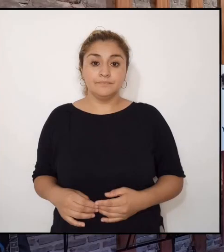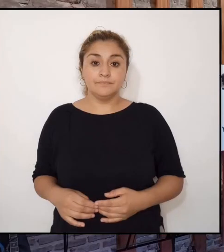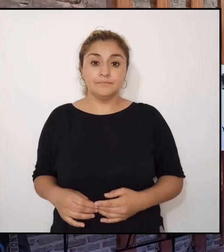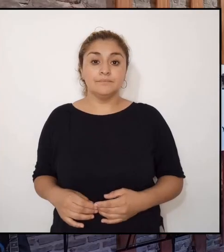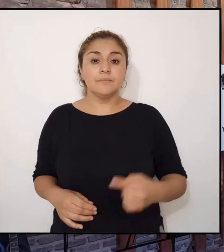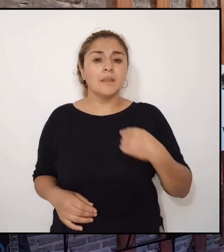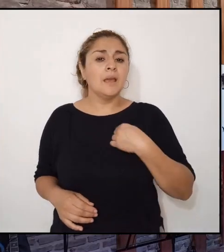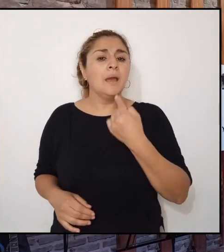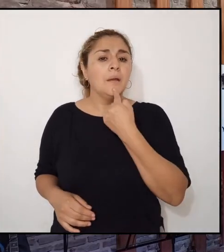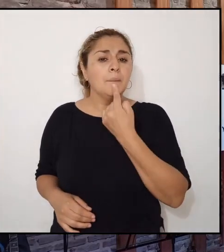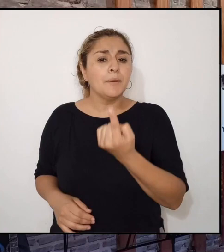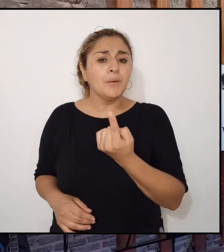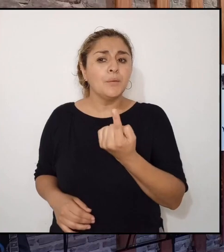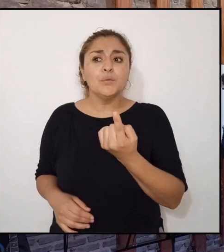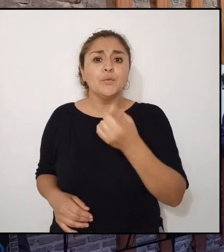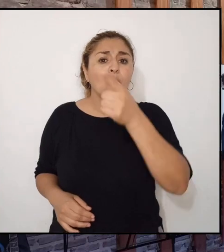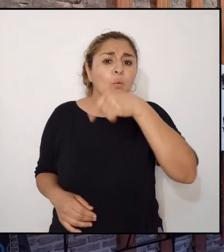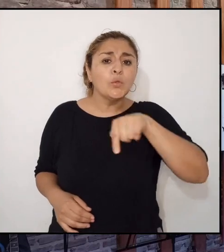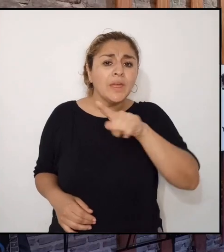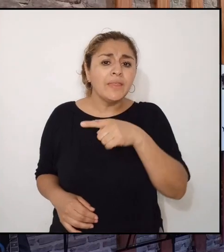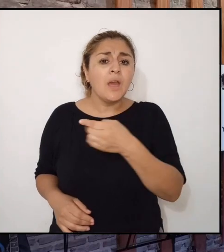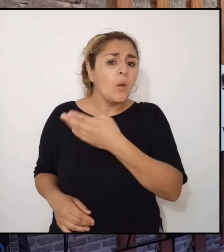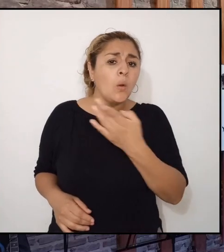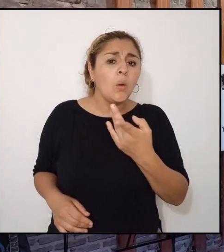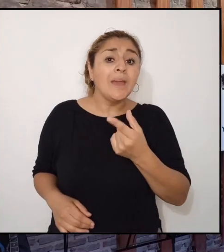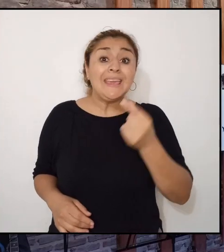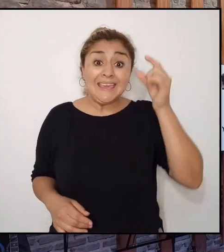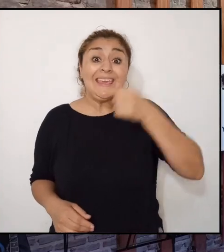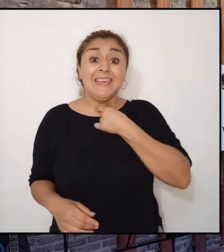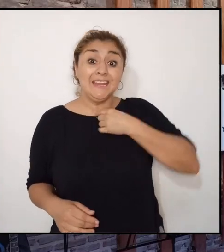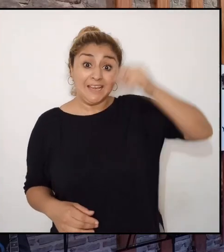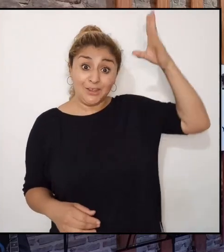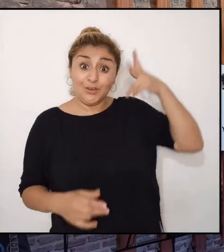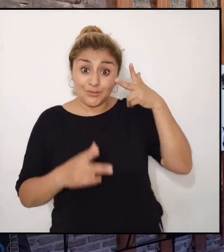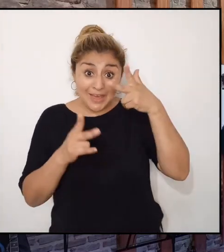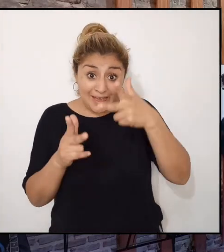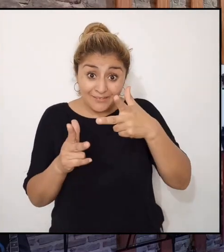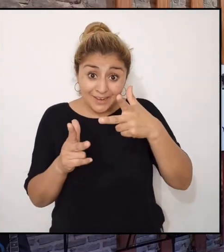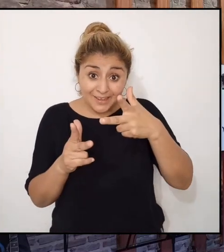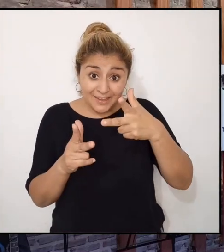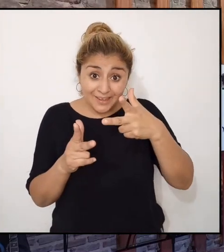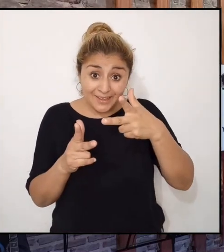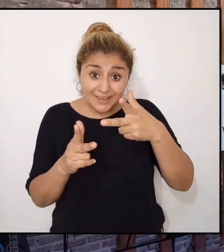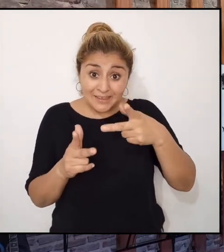¿Cuántos quieren que Dios le hable? Allá me levanta la mano.